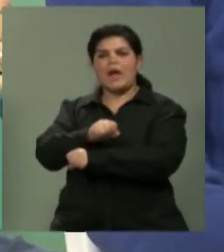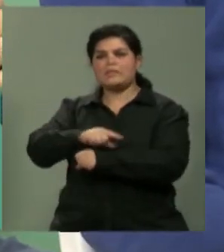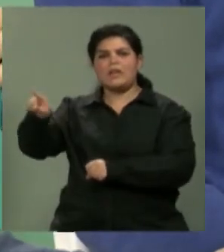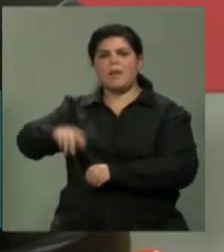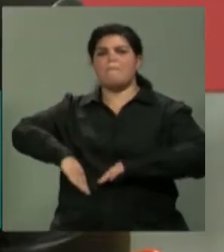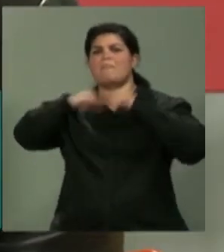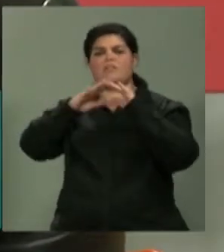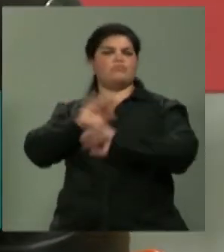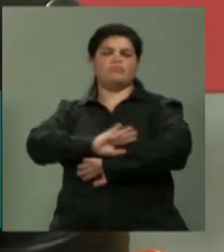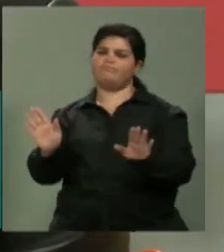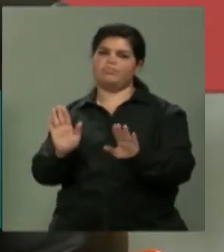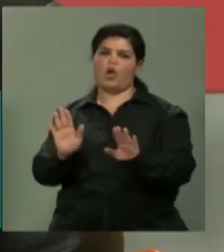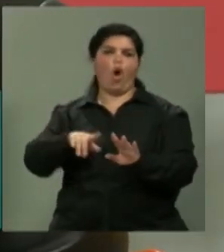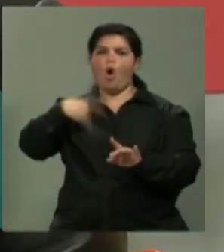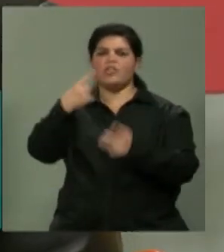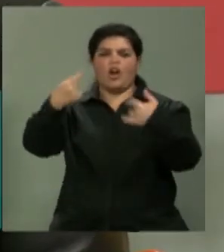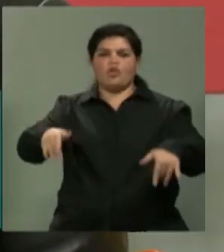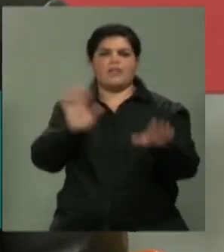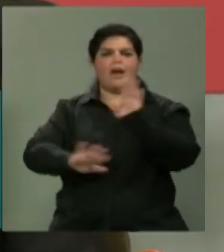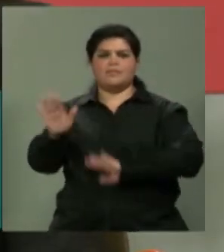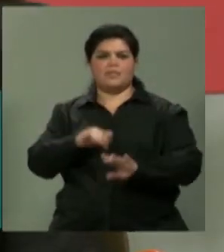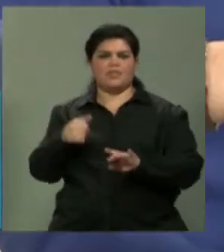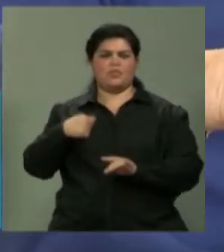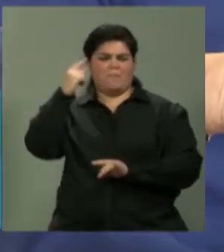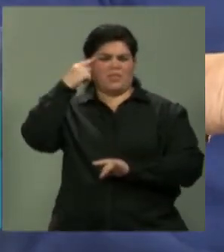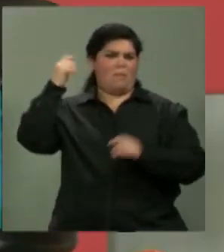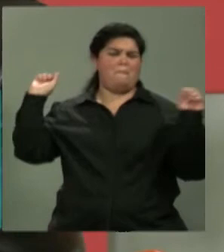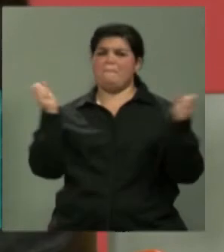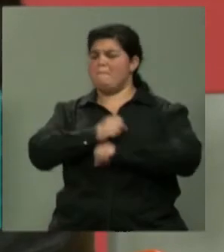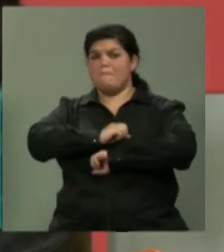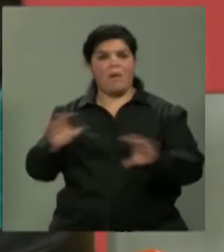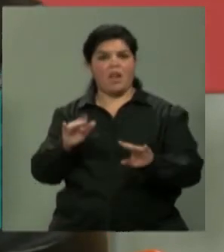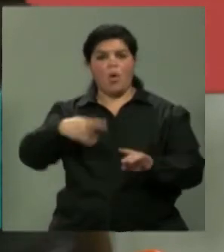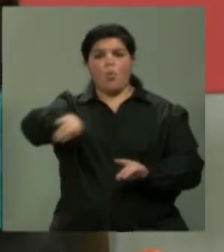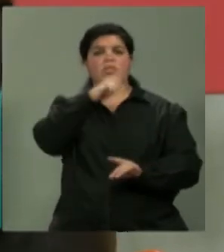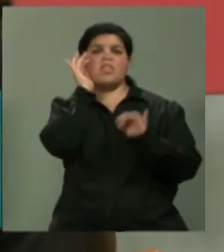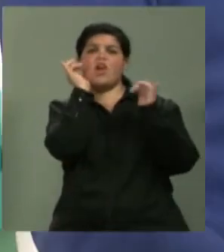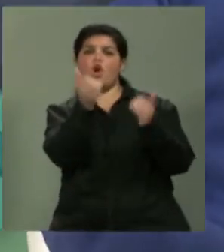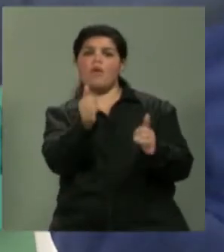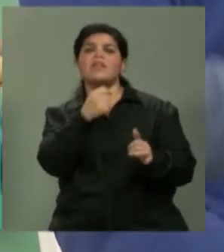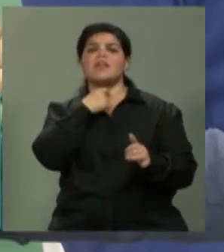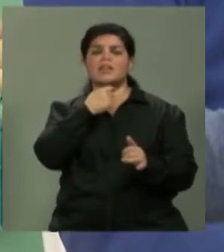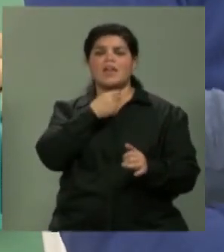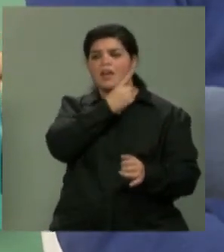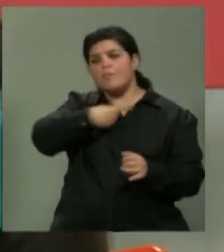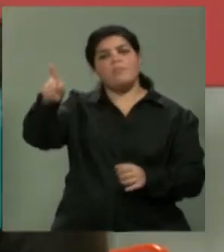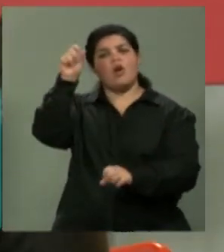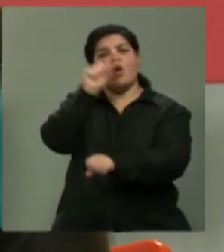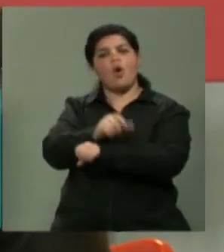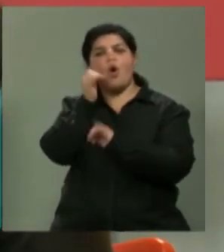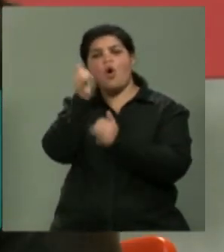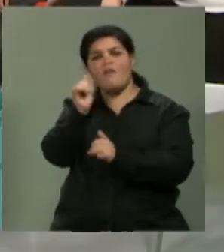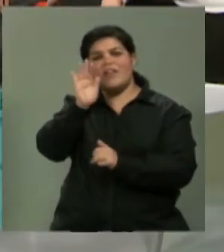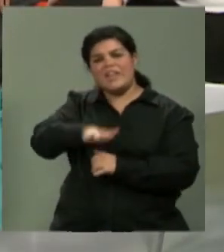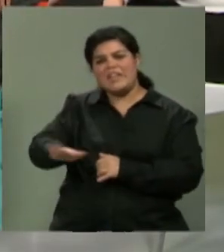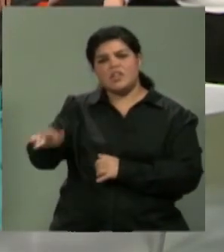Cualquier con el cosa. chico? Me parece ¿Qué un hacemos? ¿Lo horror, dejamos? me parece ¿Lo un seguimos horror que dejando jóvenes como en el ustedes barrio? quieran ¿Lo llenar las seguimos cárceles dejando de ahí? jóvenes y de ¿Lo